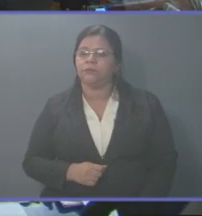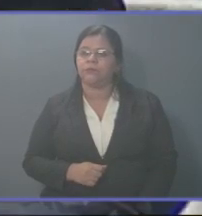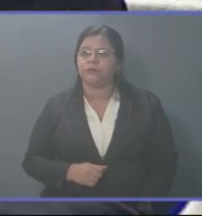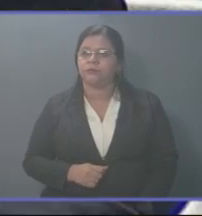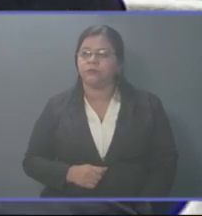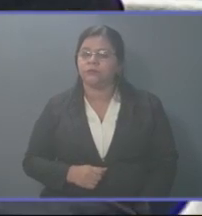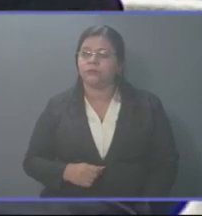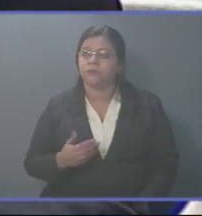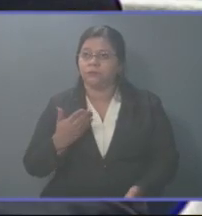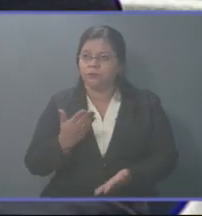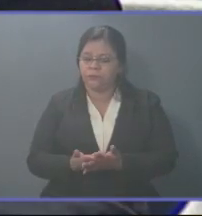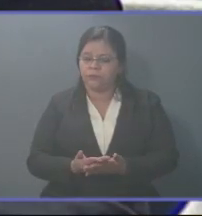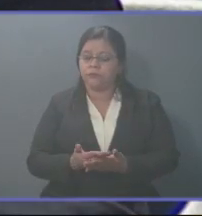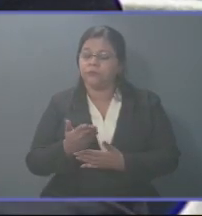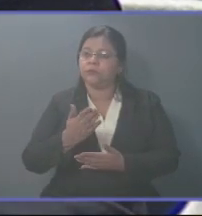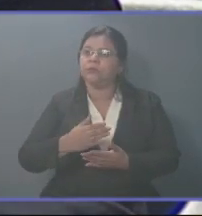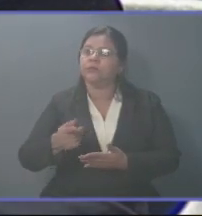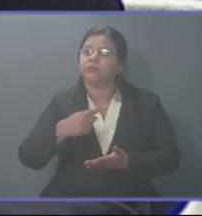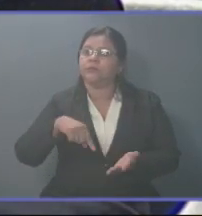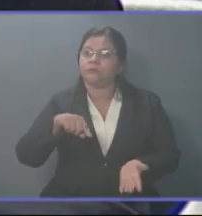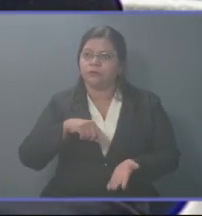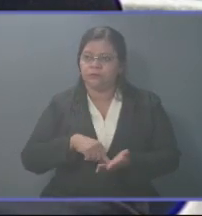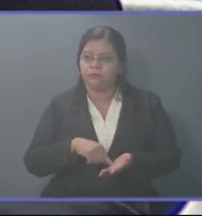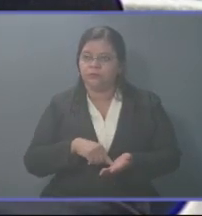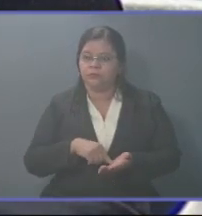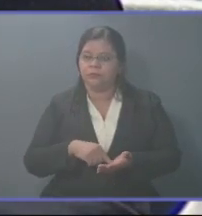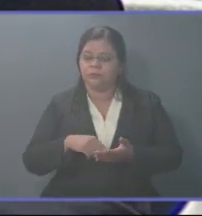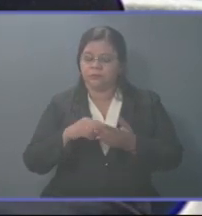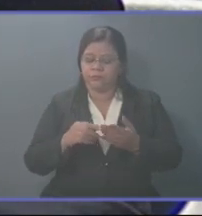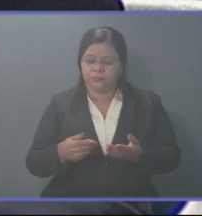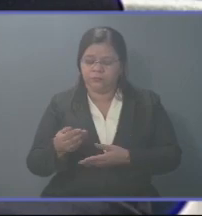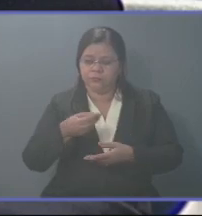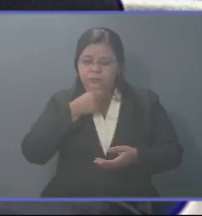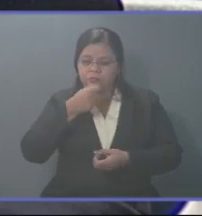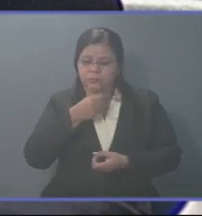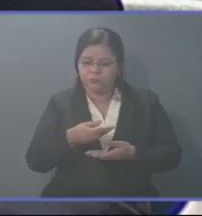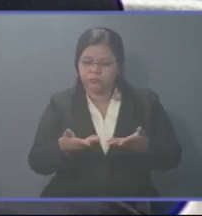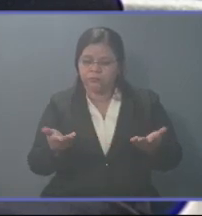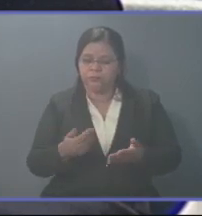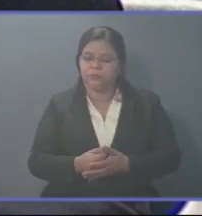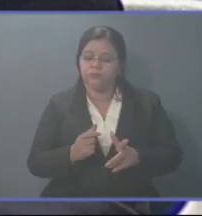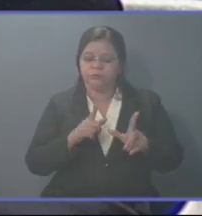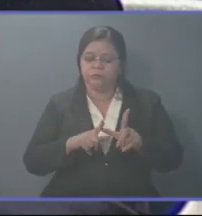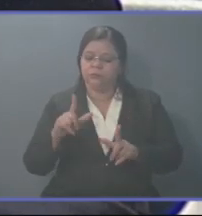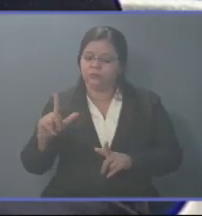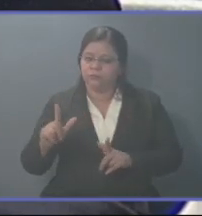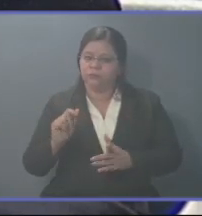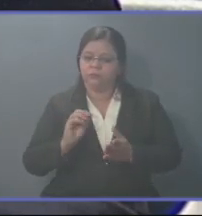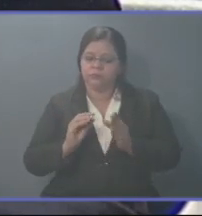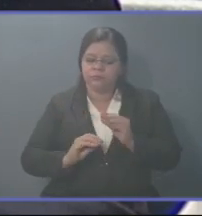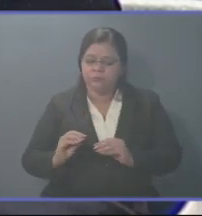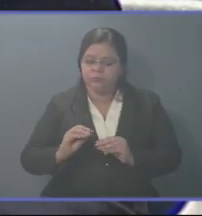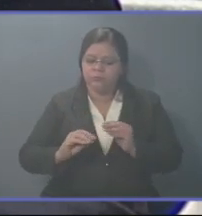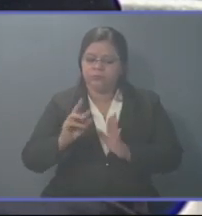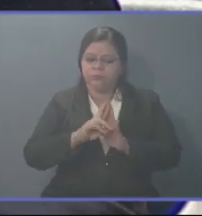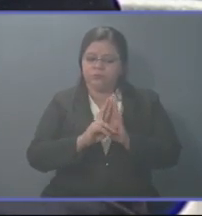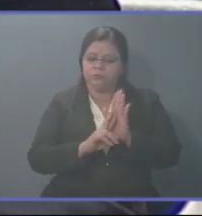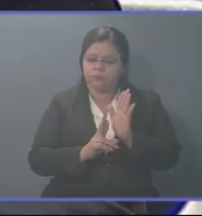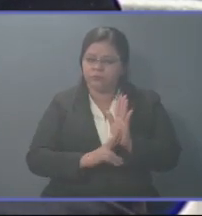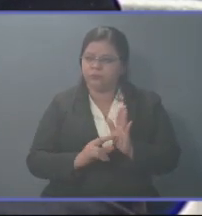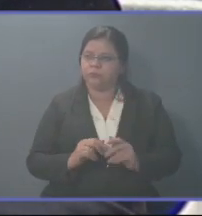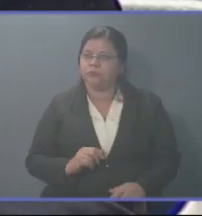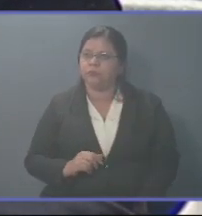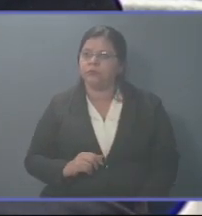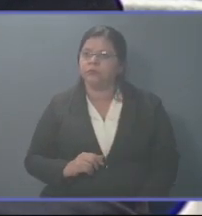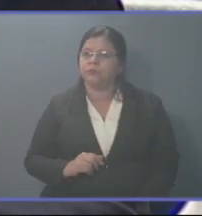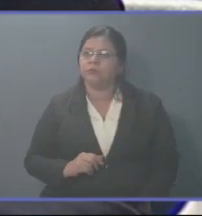propuestos por el Centro de Documentación. L. Elaborar y decretar su reglamento interno y de funcionamiento.